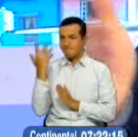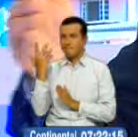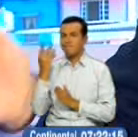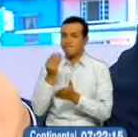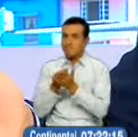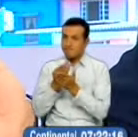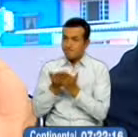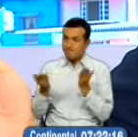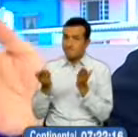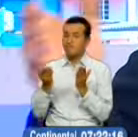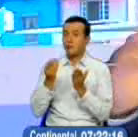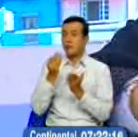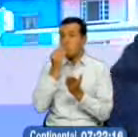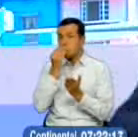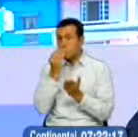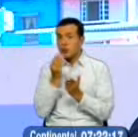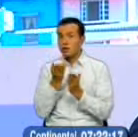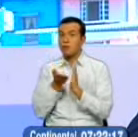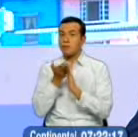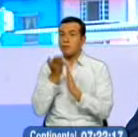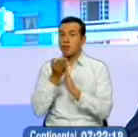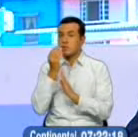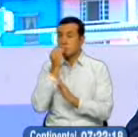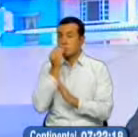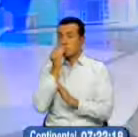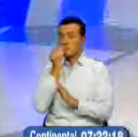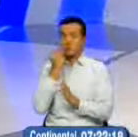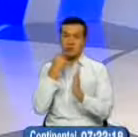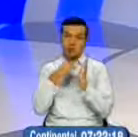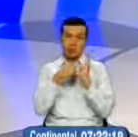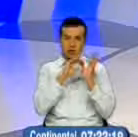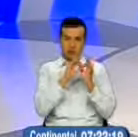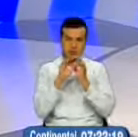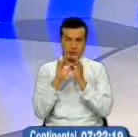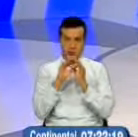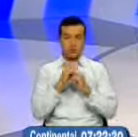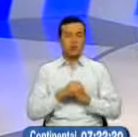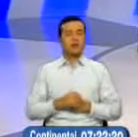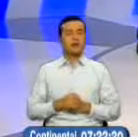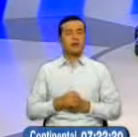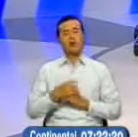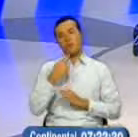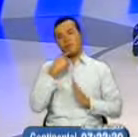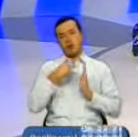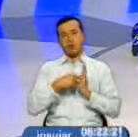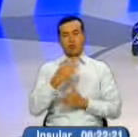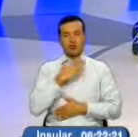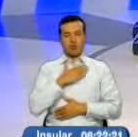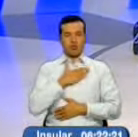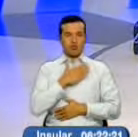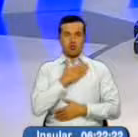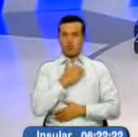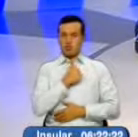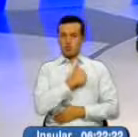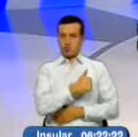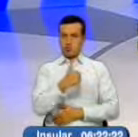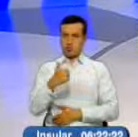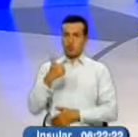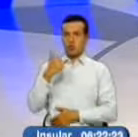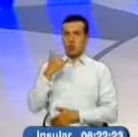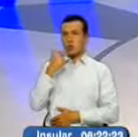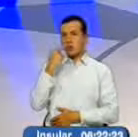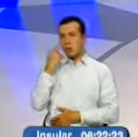consumo y las mejoras nutricionales, y te voy a establecer la conexión. Aparentemente, cuando nosotros tenemos una oferta